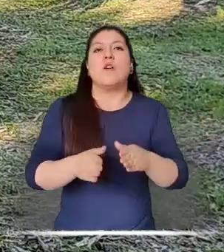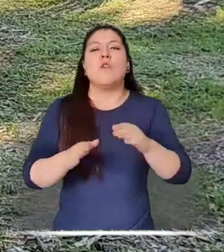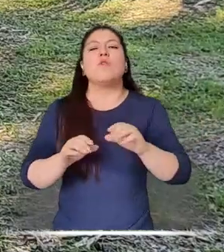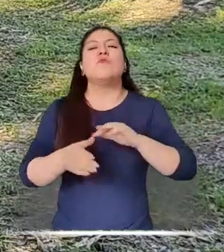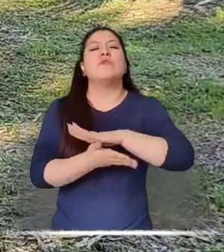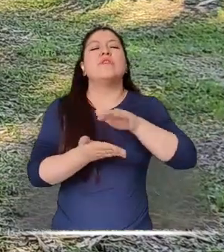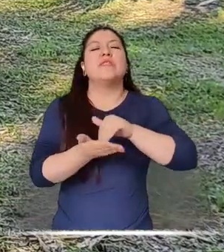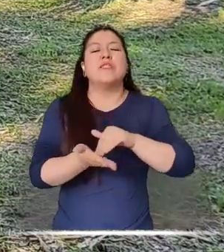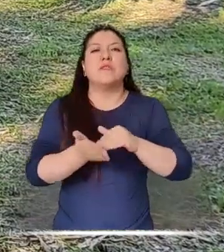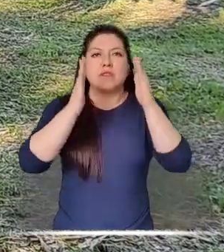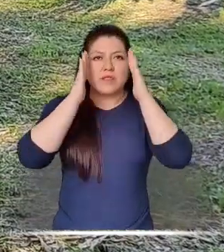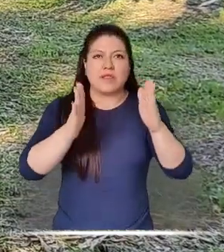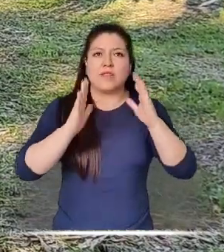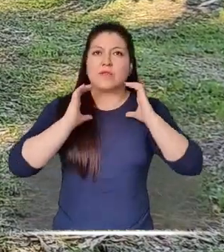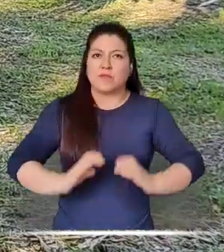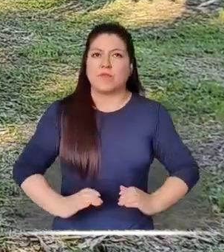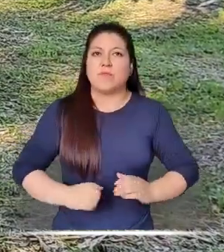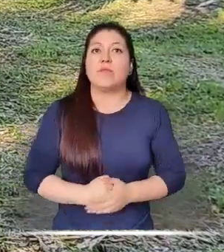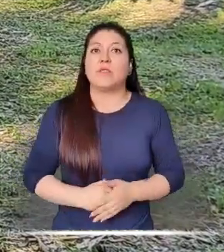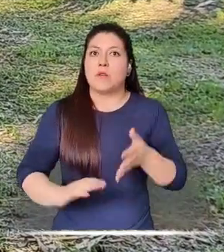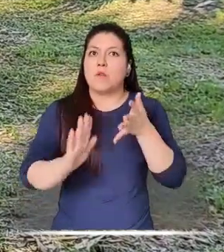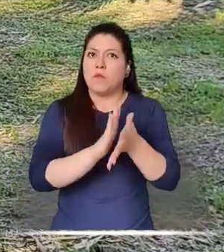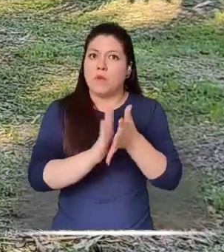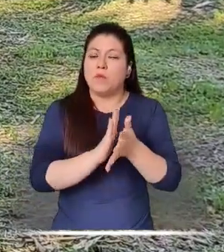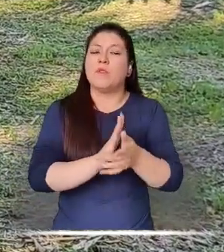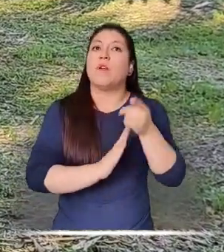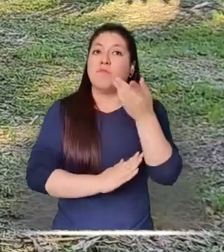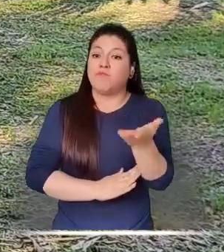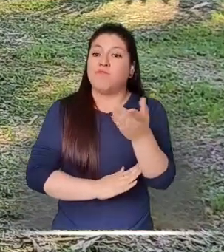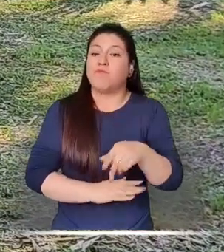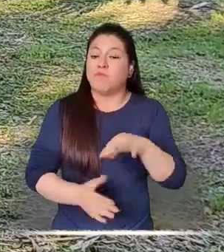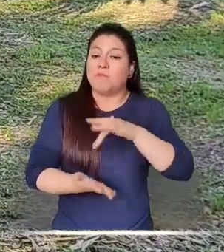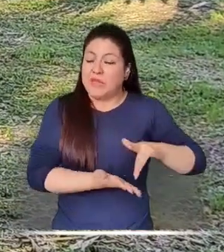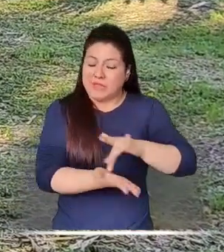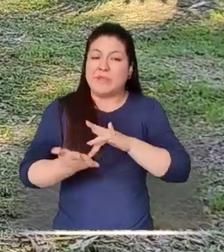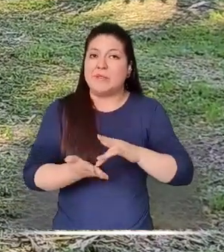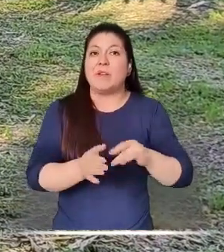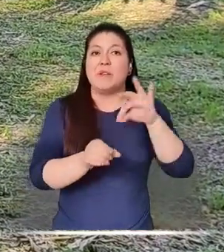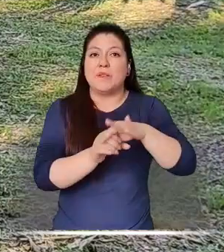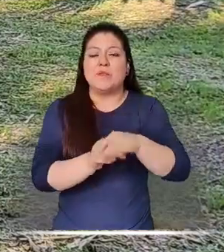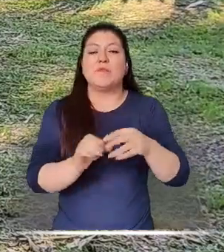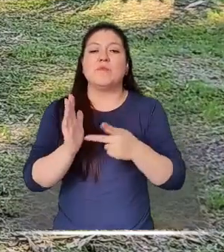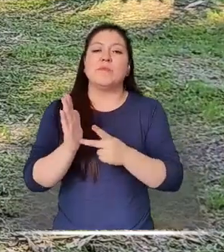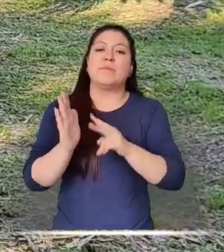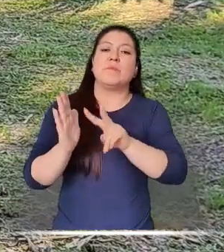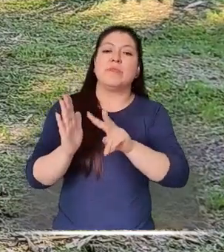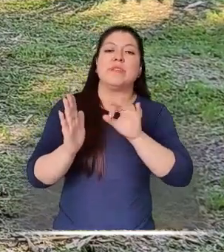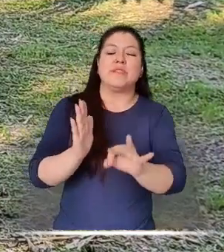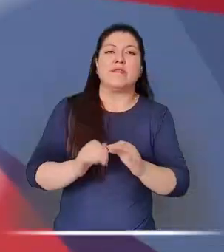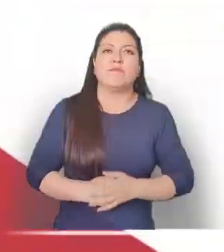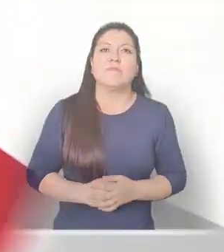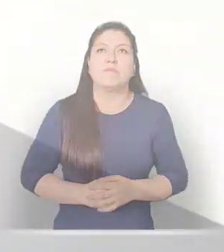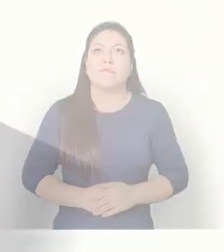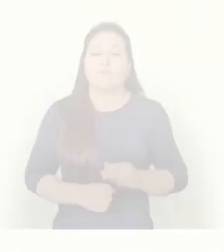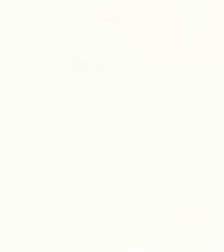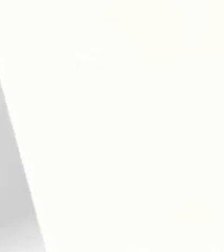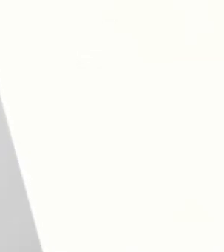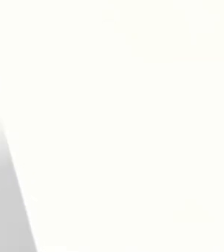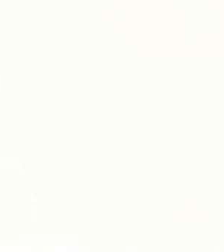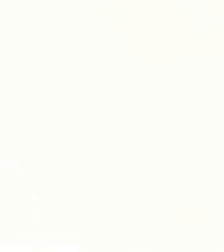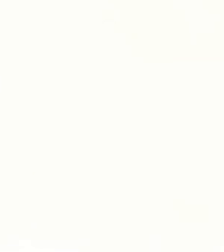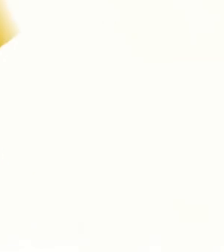en el Centro de Integración Ciudadana y no te quedes sin votar en estas elecciones territoriales 2023.